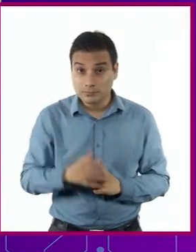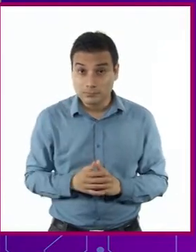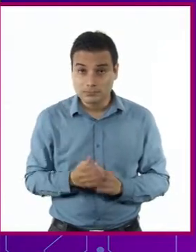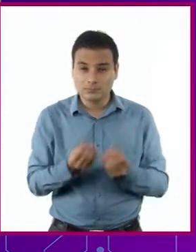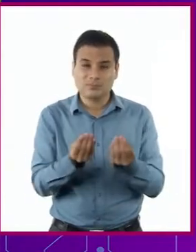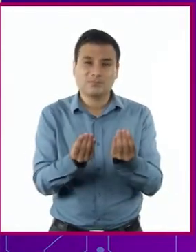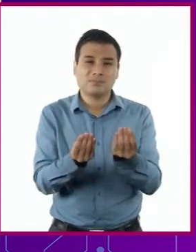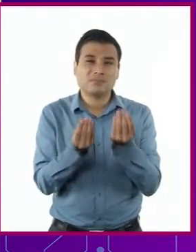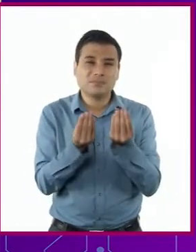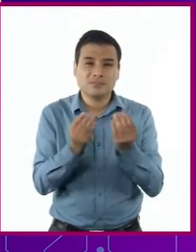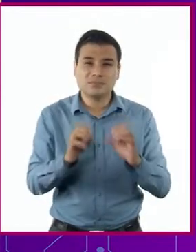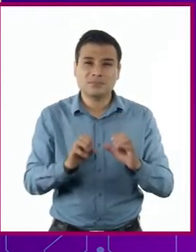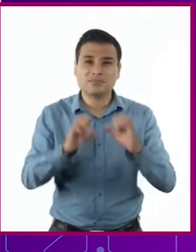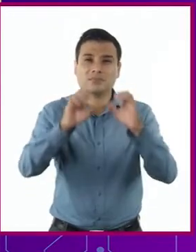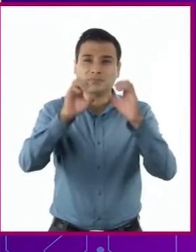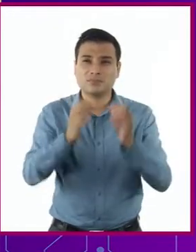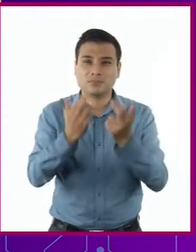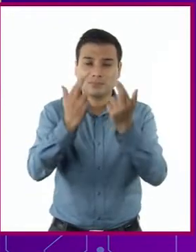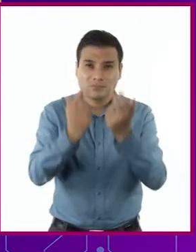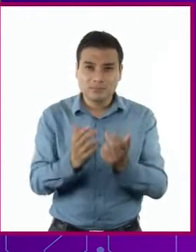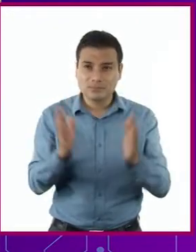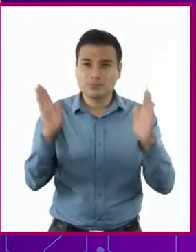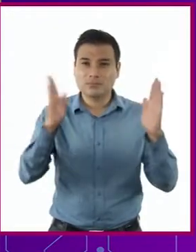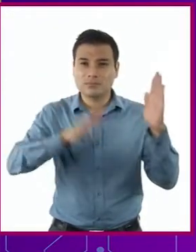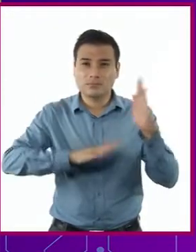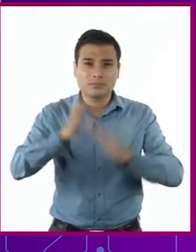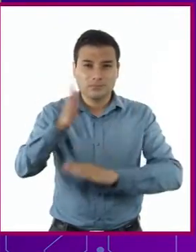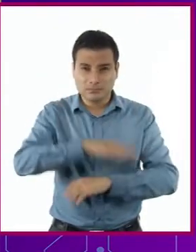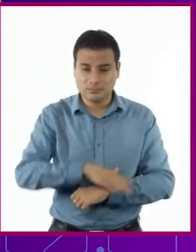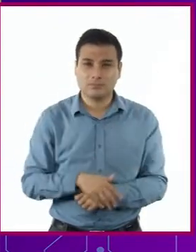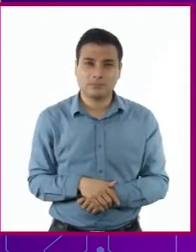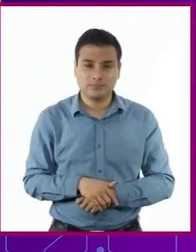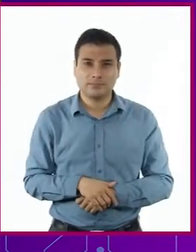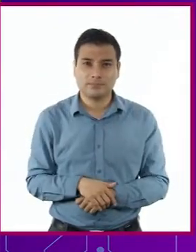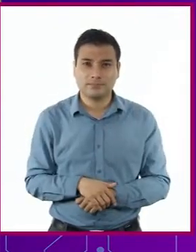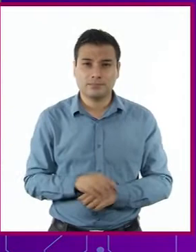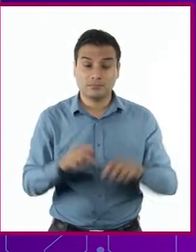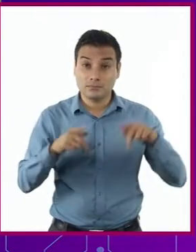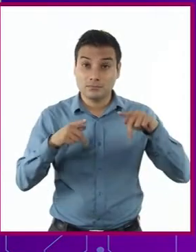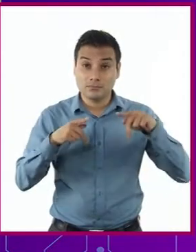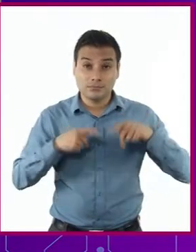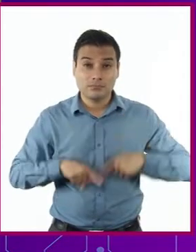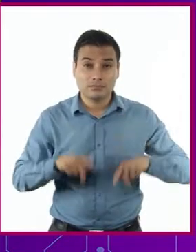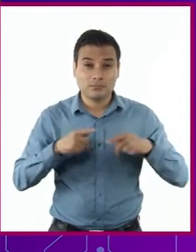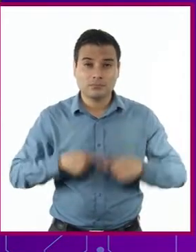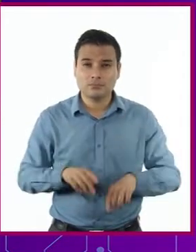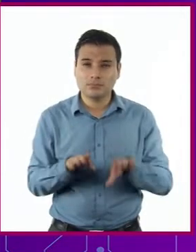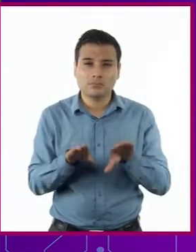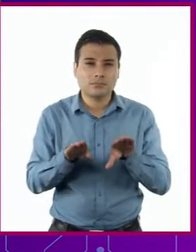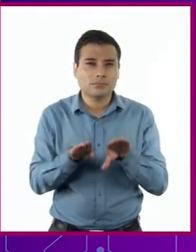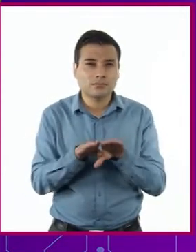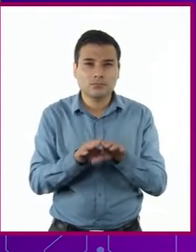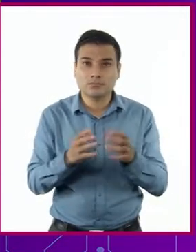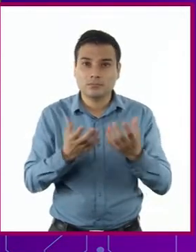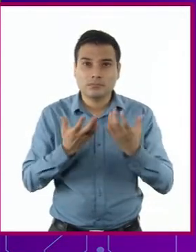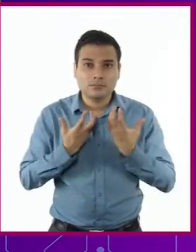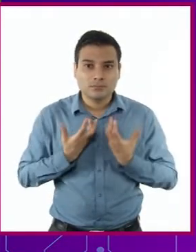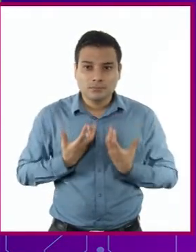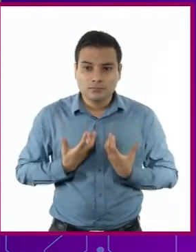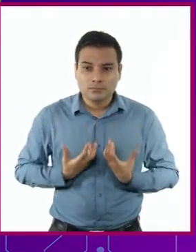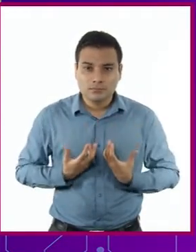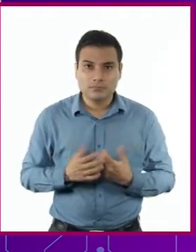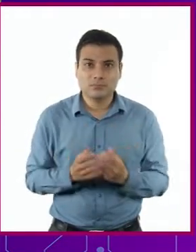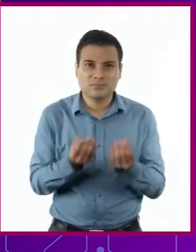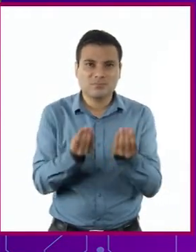de edificios que previamente estaban dañados. La población vivía envuelta en un ambiente de pánico. Entre